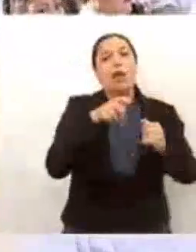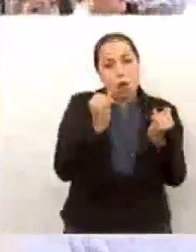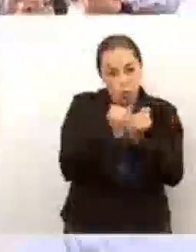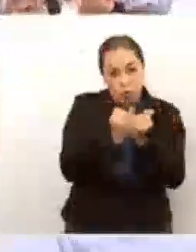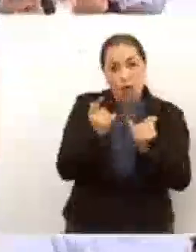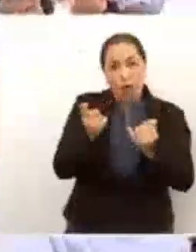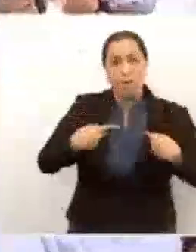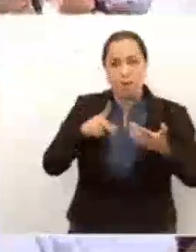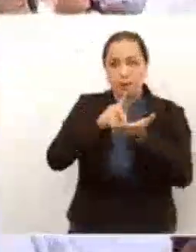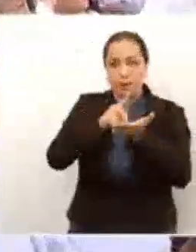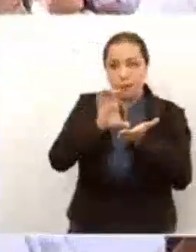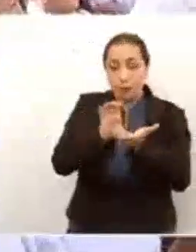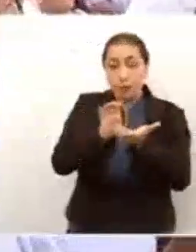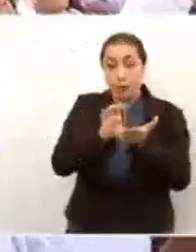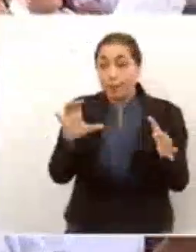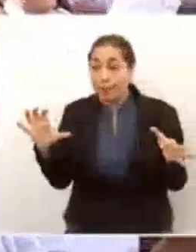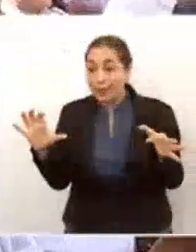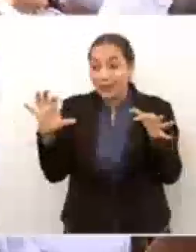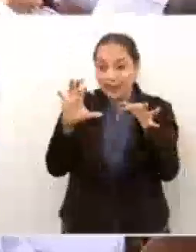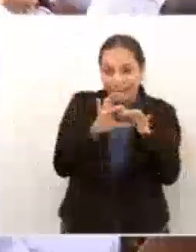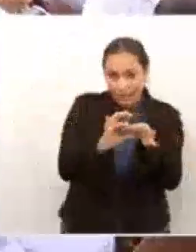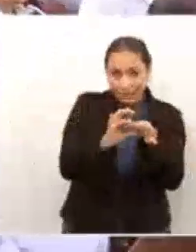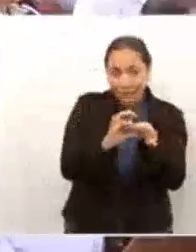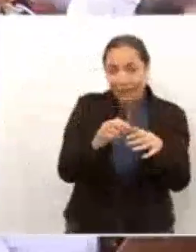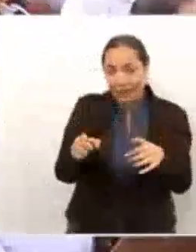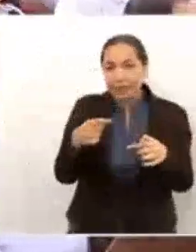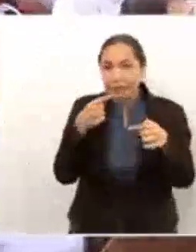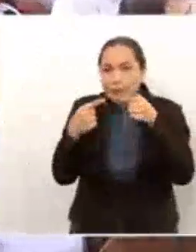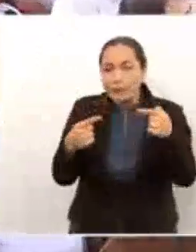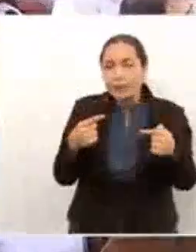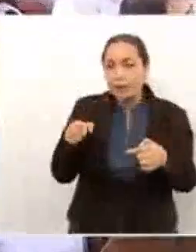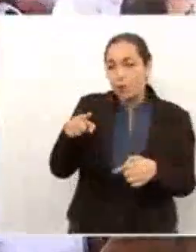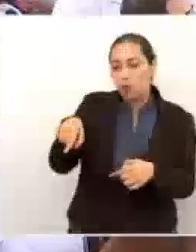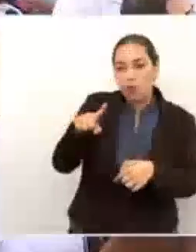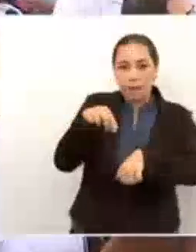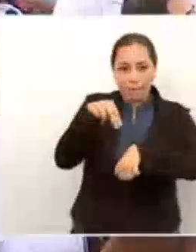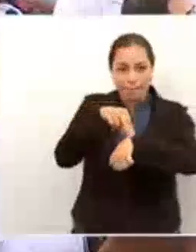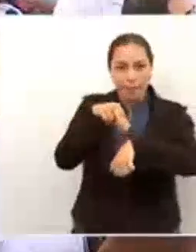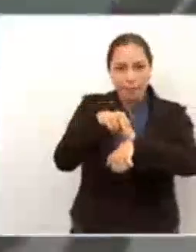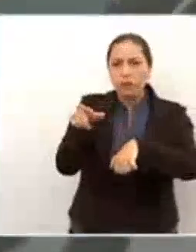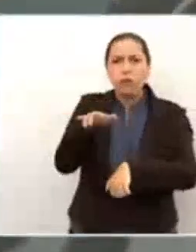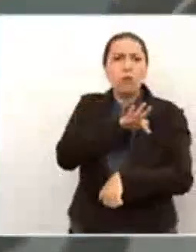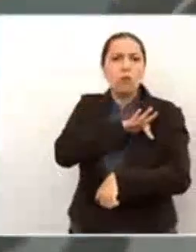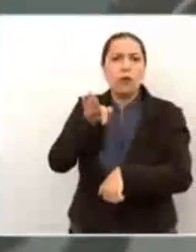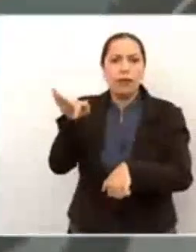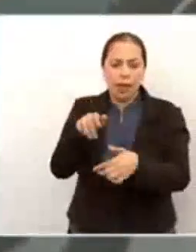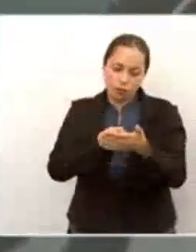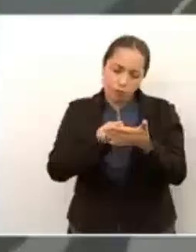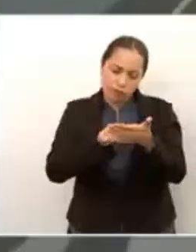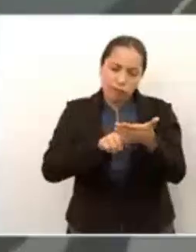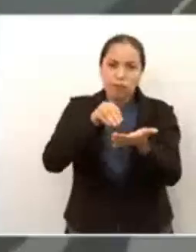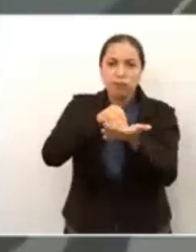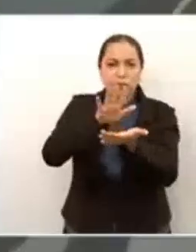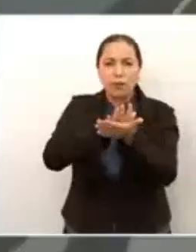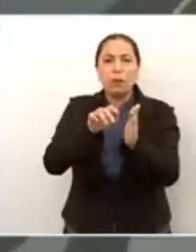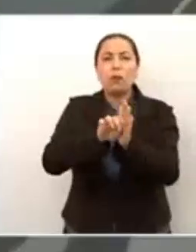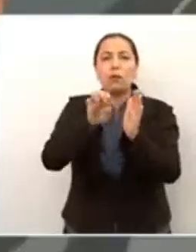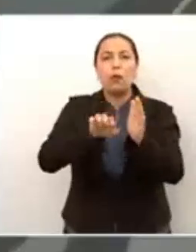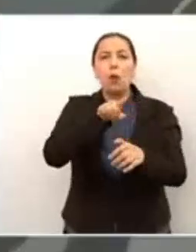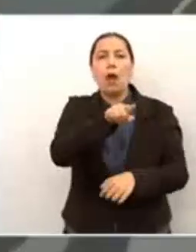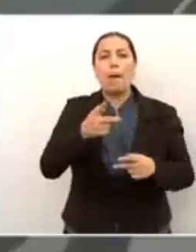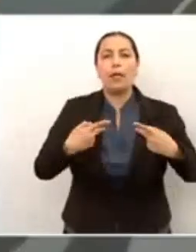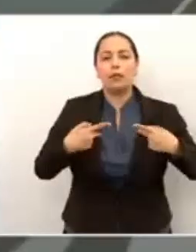en coordinación con médicos van a poder dar recetas, por ejemplo, una persona con hipertensión